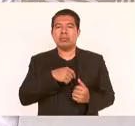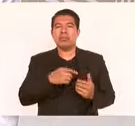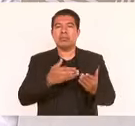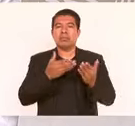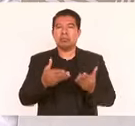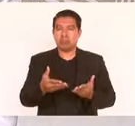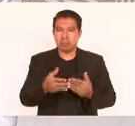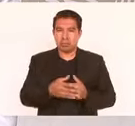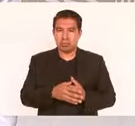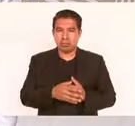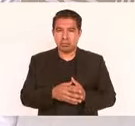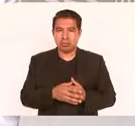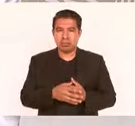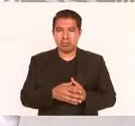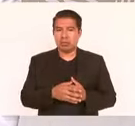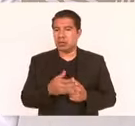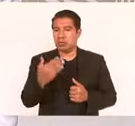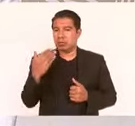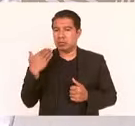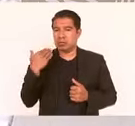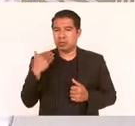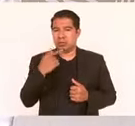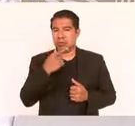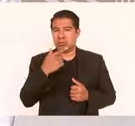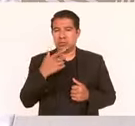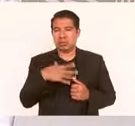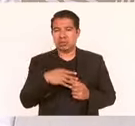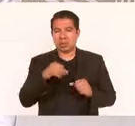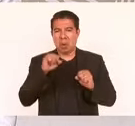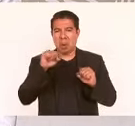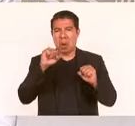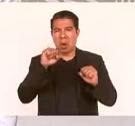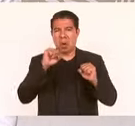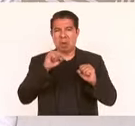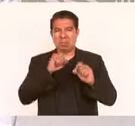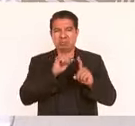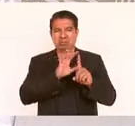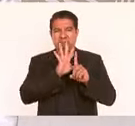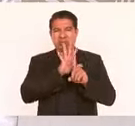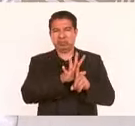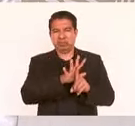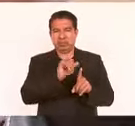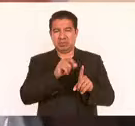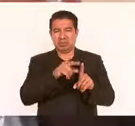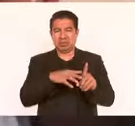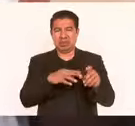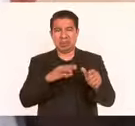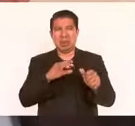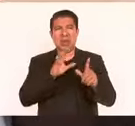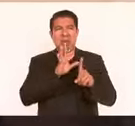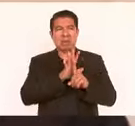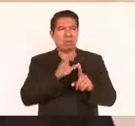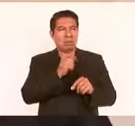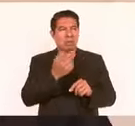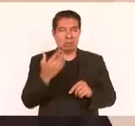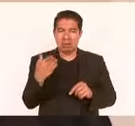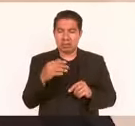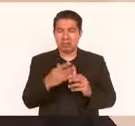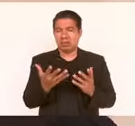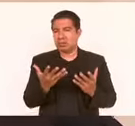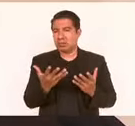de estar en un plantón, estuve ahí haciendo una protesta, para